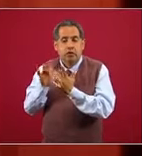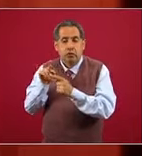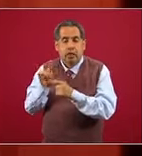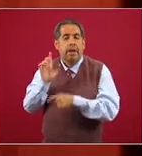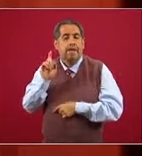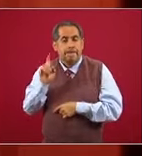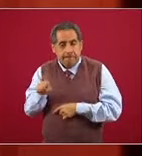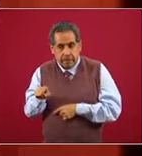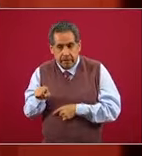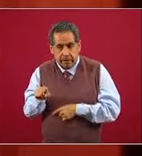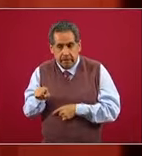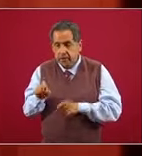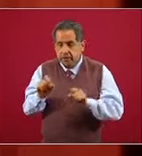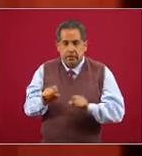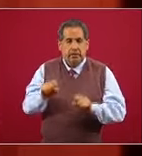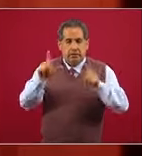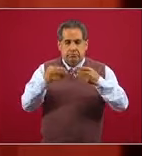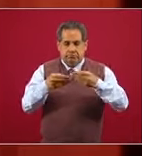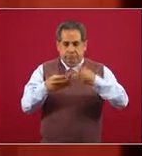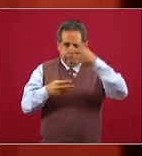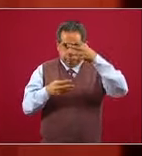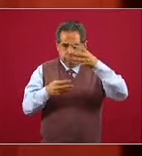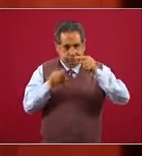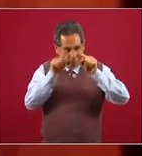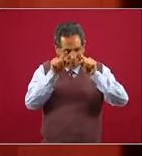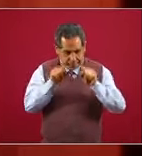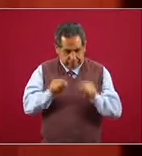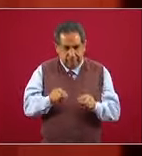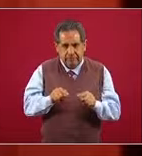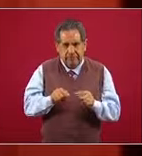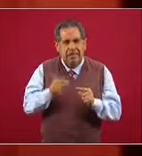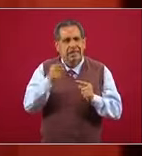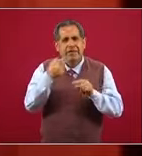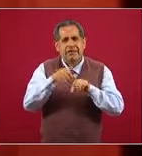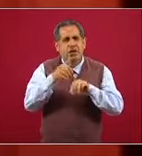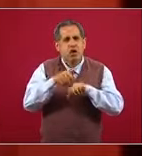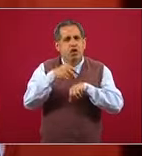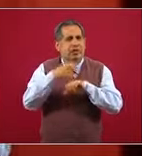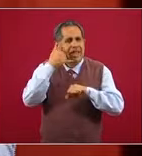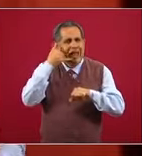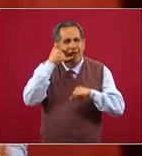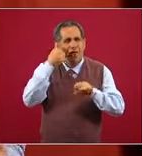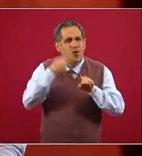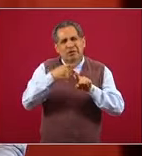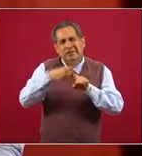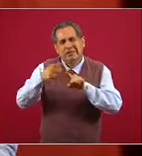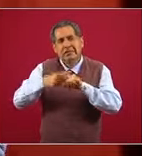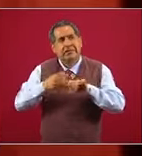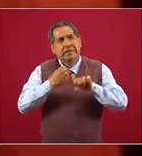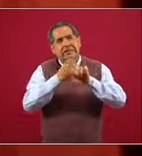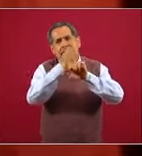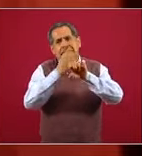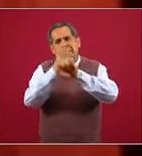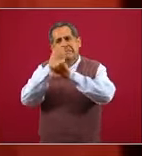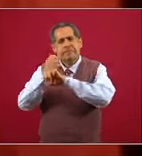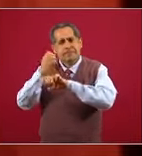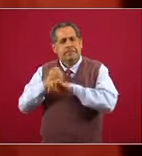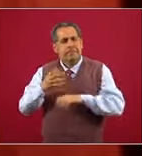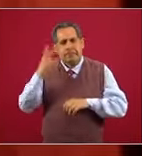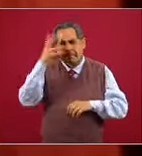Dando clic en contacto, se van a desplegar un listado de números de teléfono de cada uno de los estados de nuestra